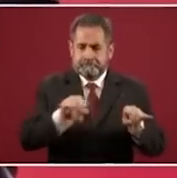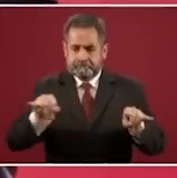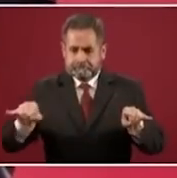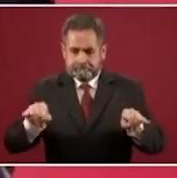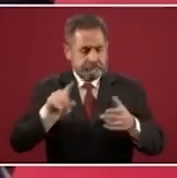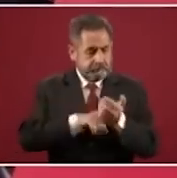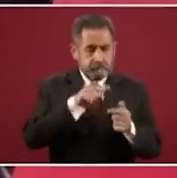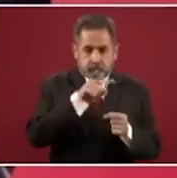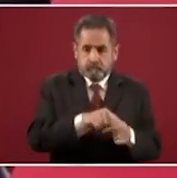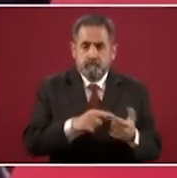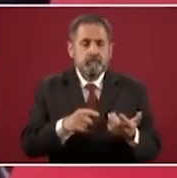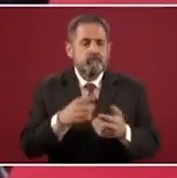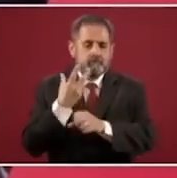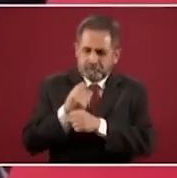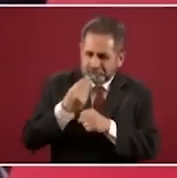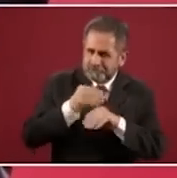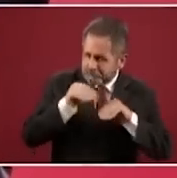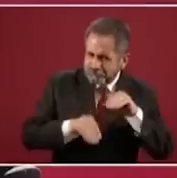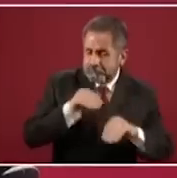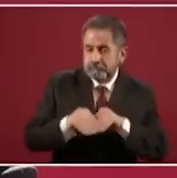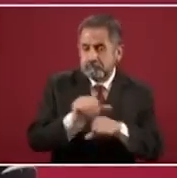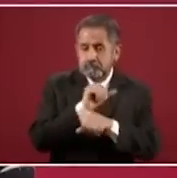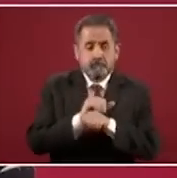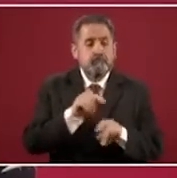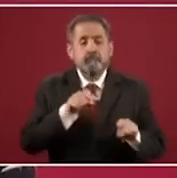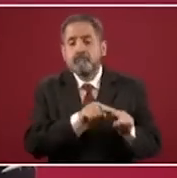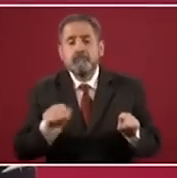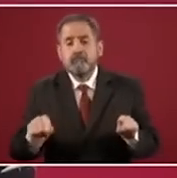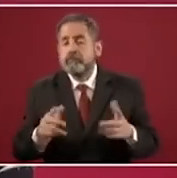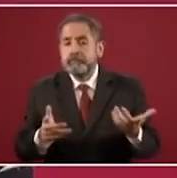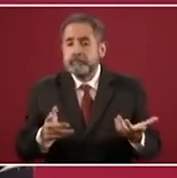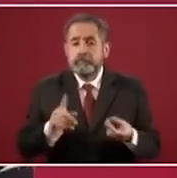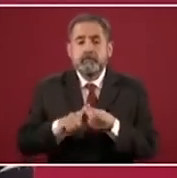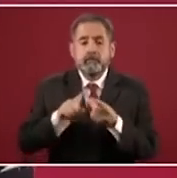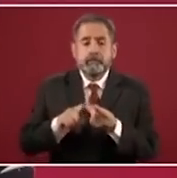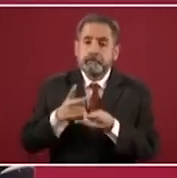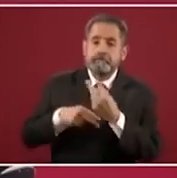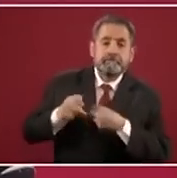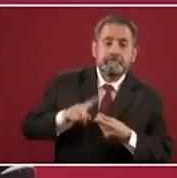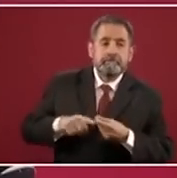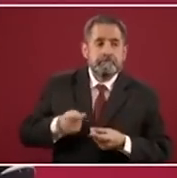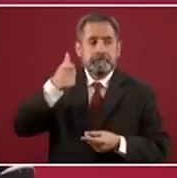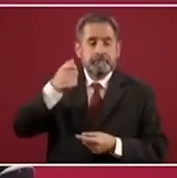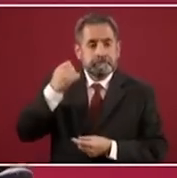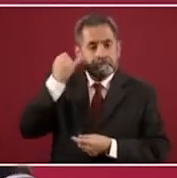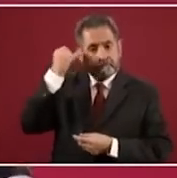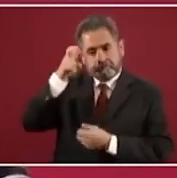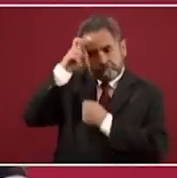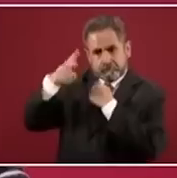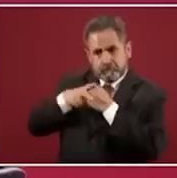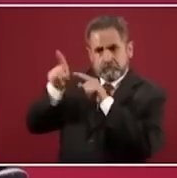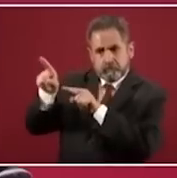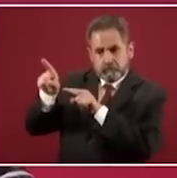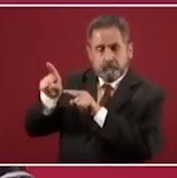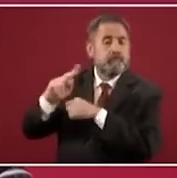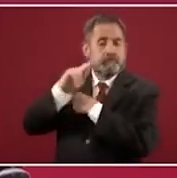de autopartes son de países europeos, países de la